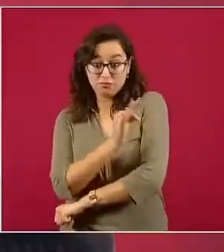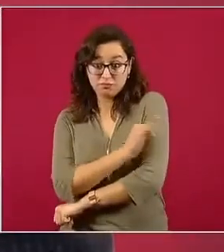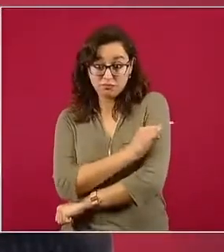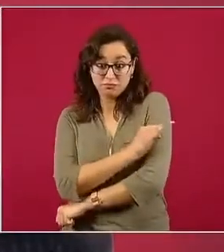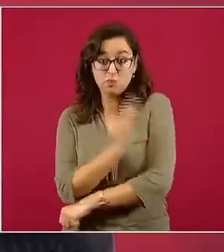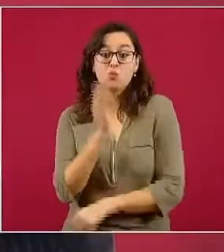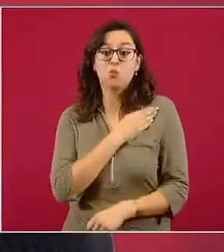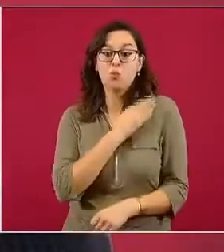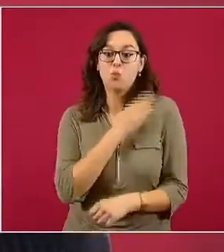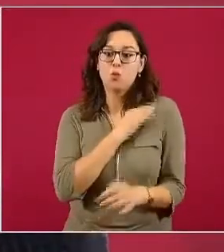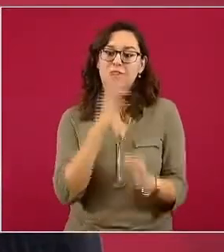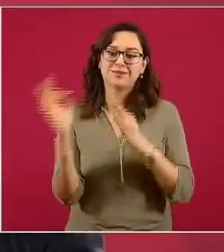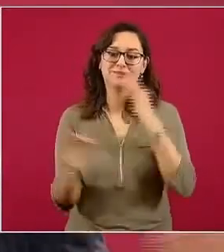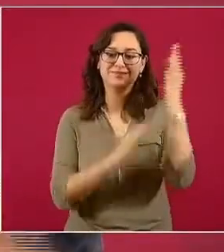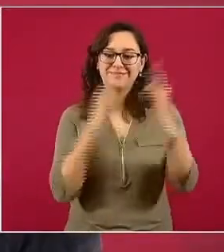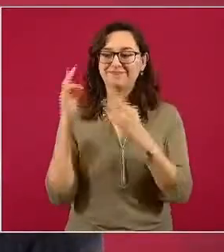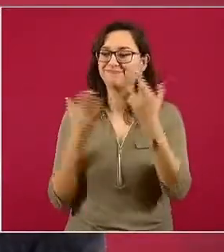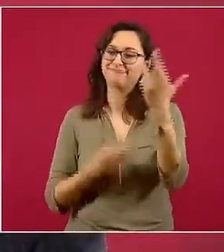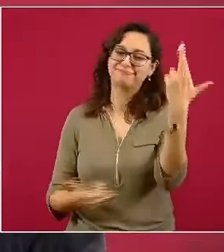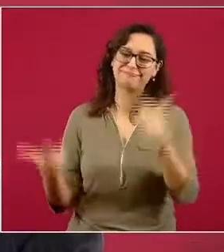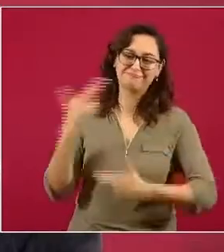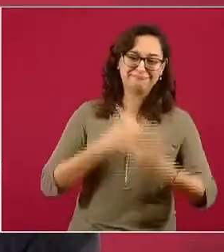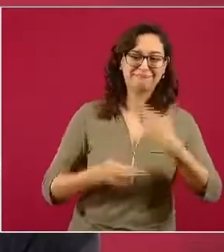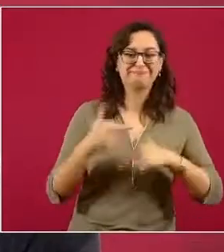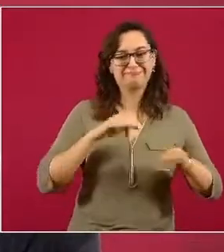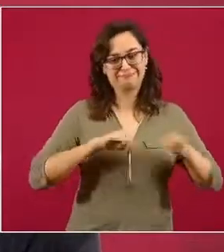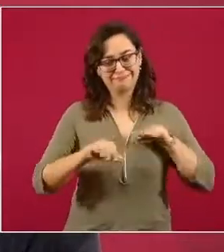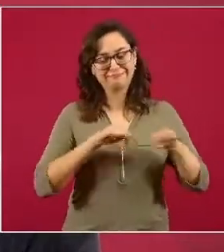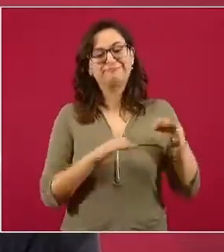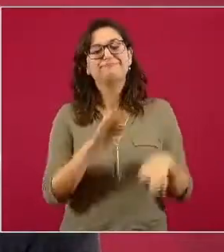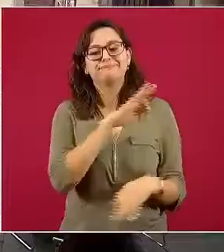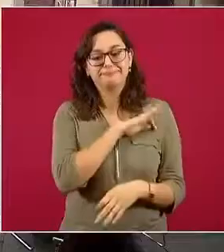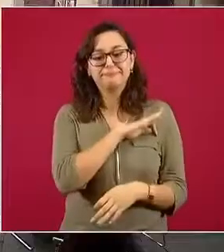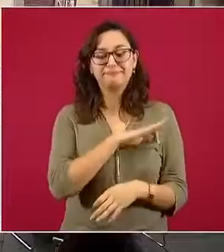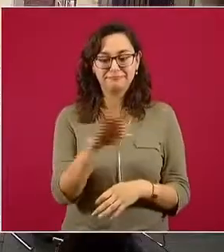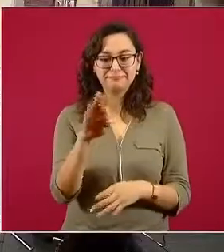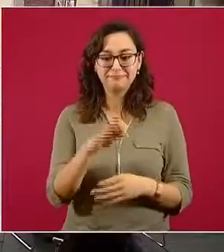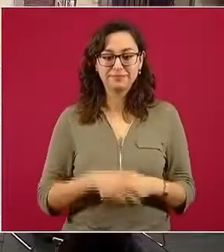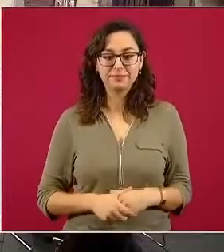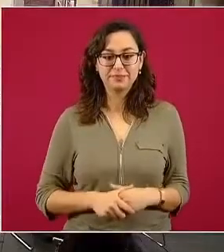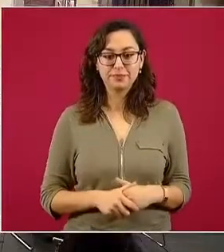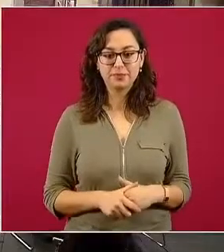noticia para todas y todos, podrán incorporarse al campo de trabajo.